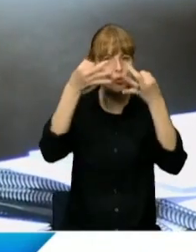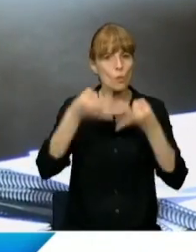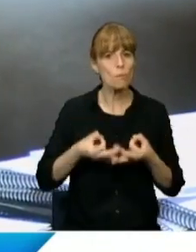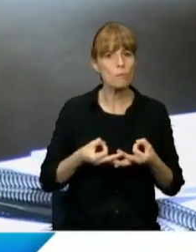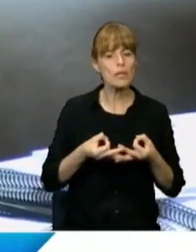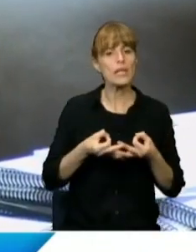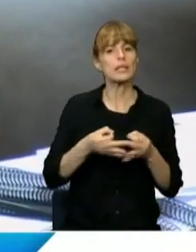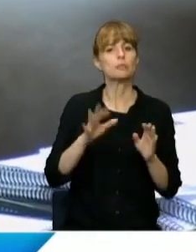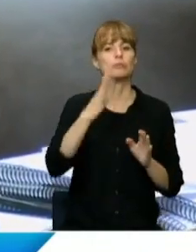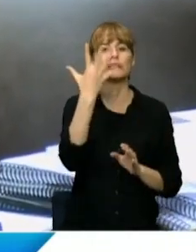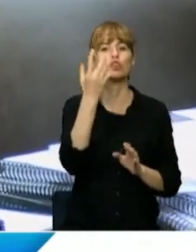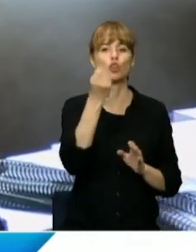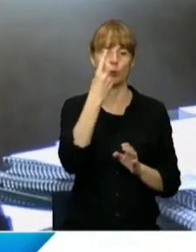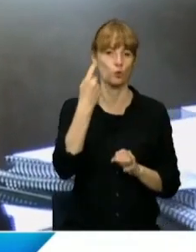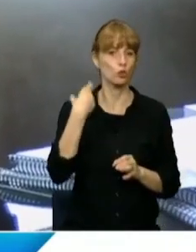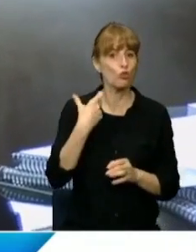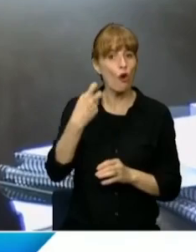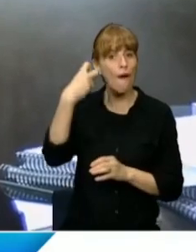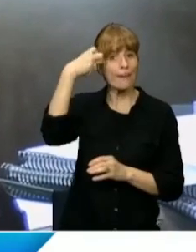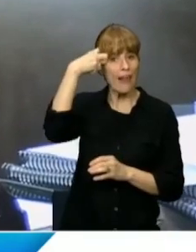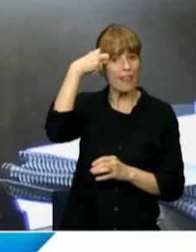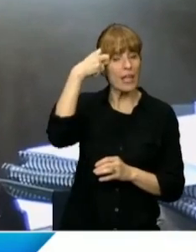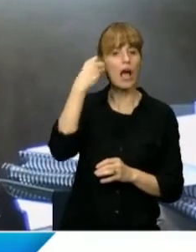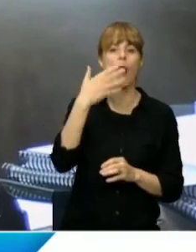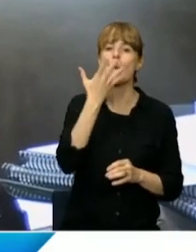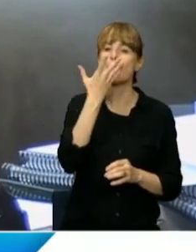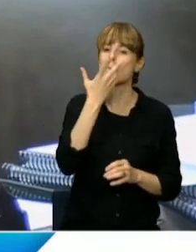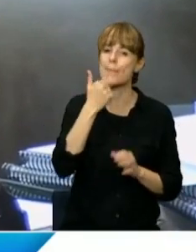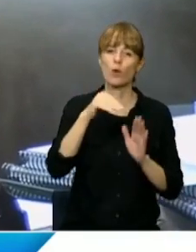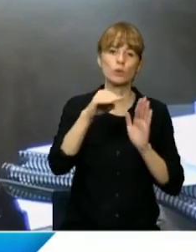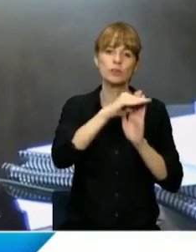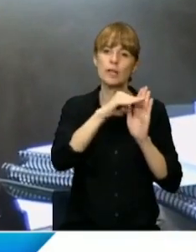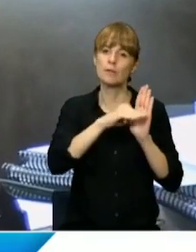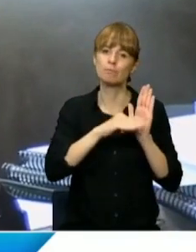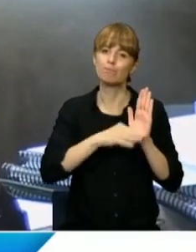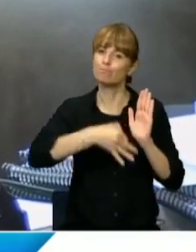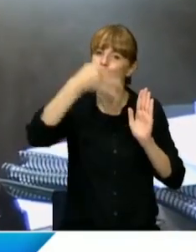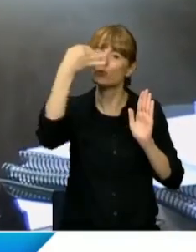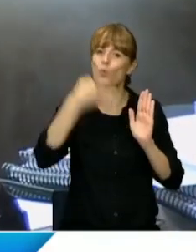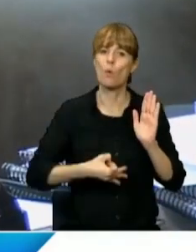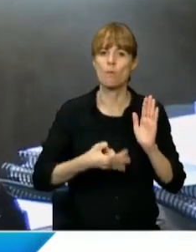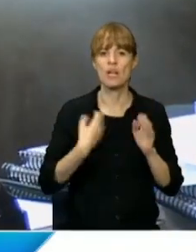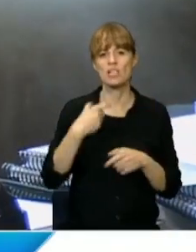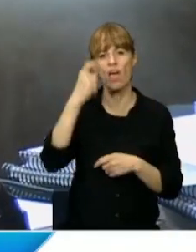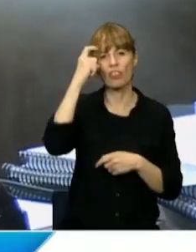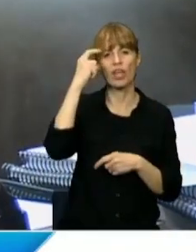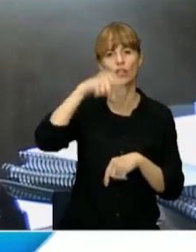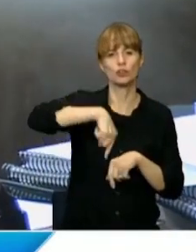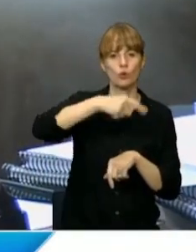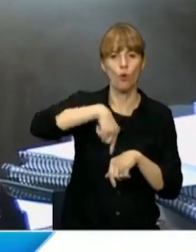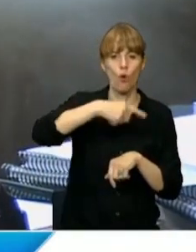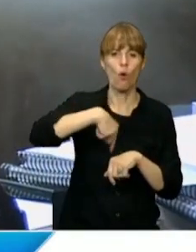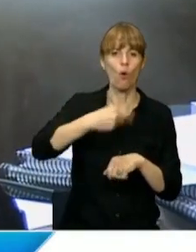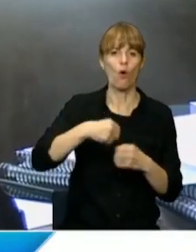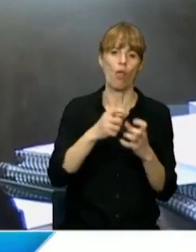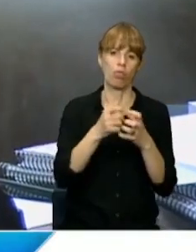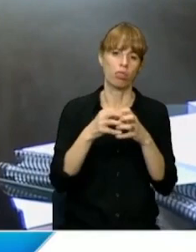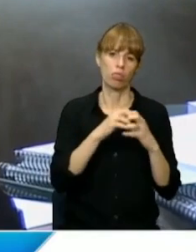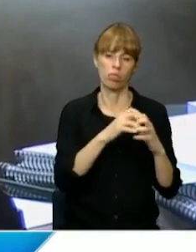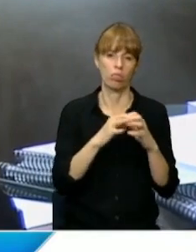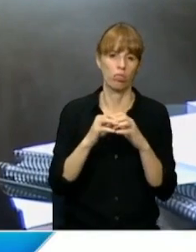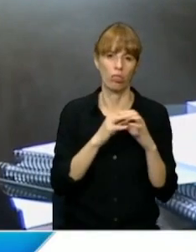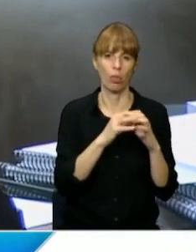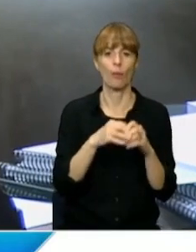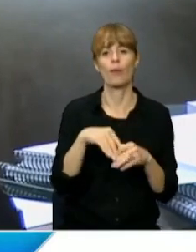me gustan las reglas y quedan muchos oradores. Hay 10 horas que llevamos de debate. Así que algunos puntos me